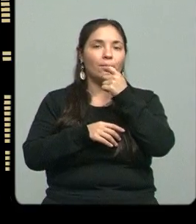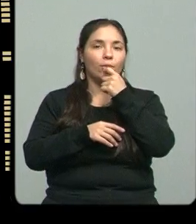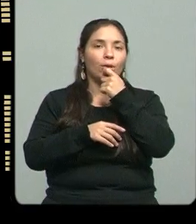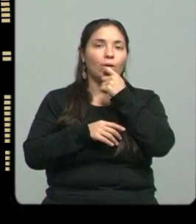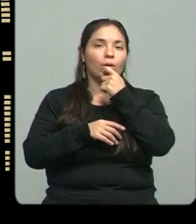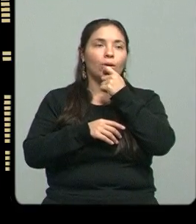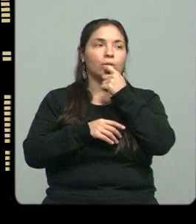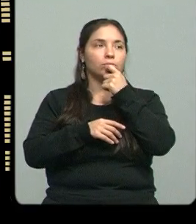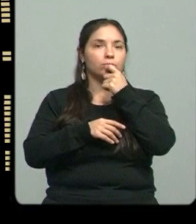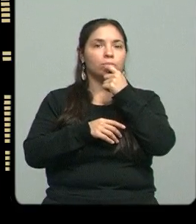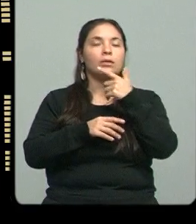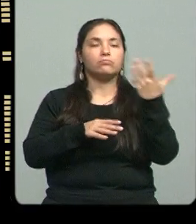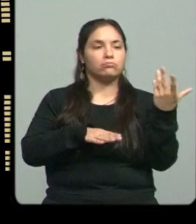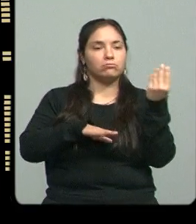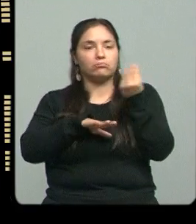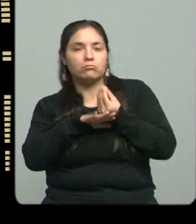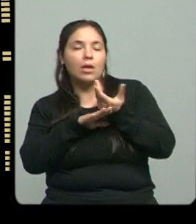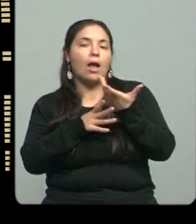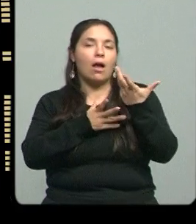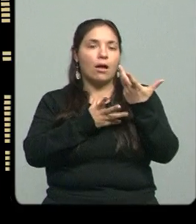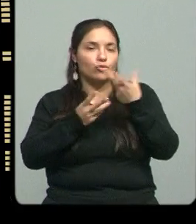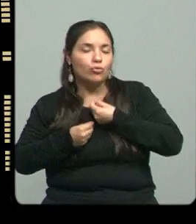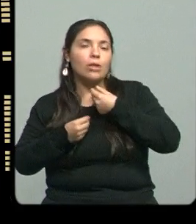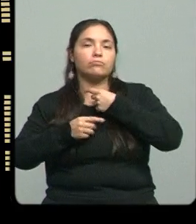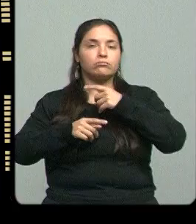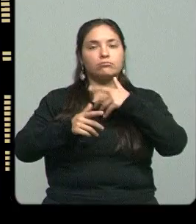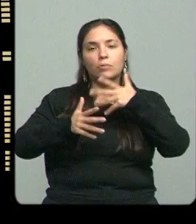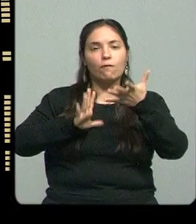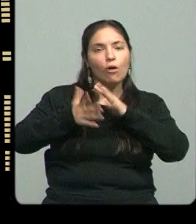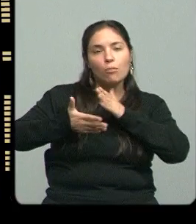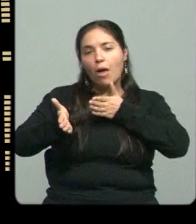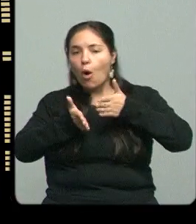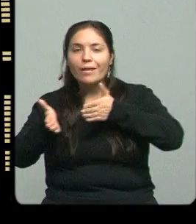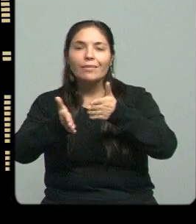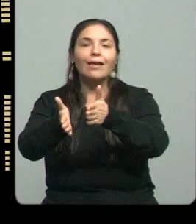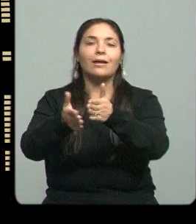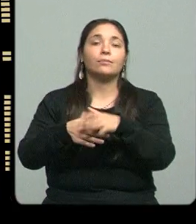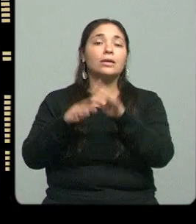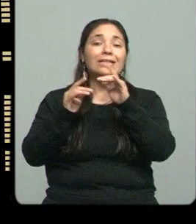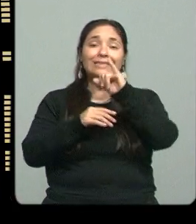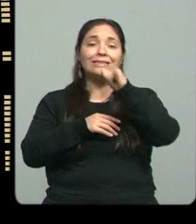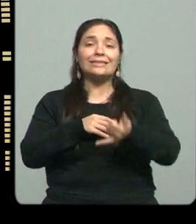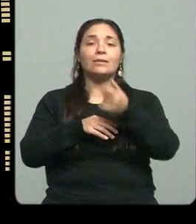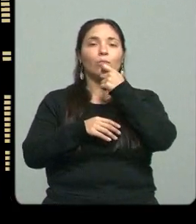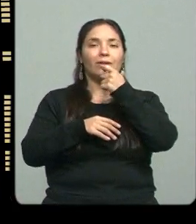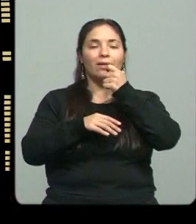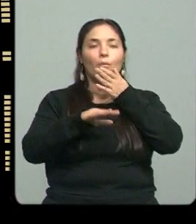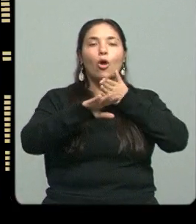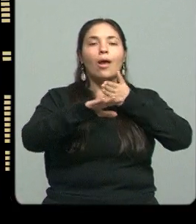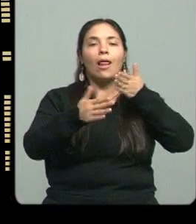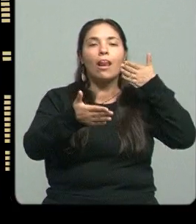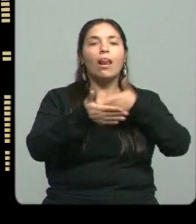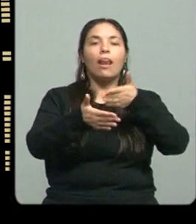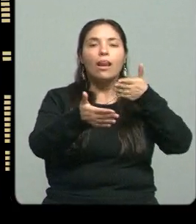a orientaciones al respecto, pero sí existen limitaciones para el acceso a